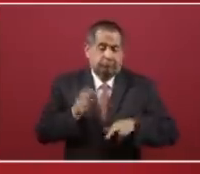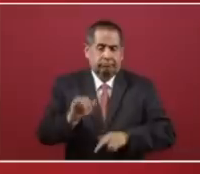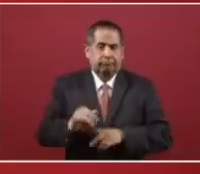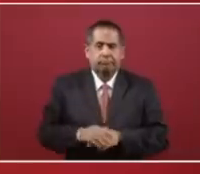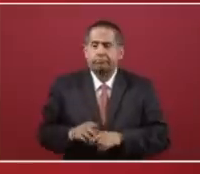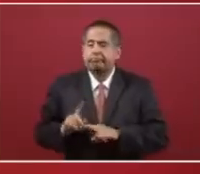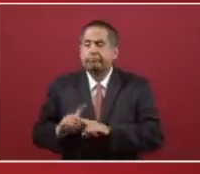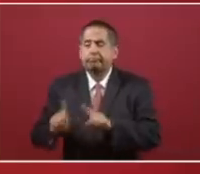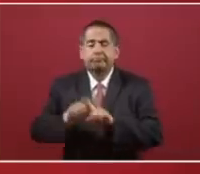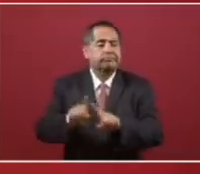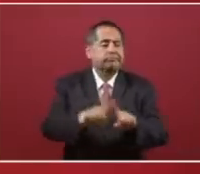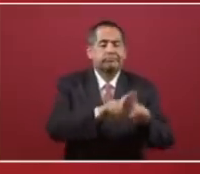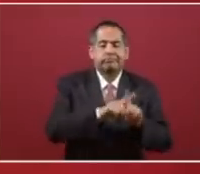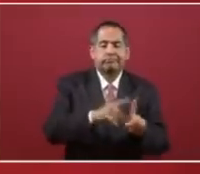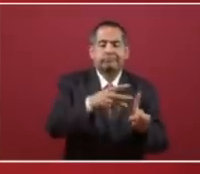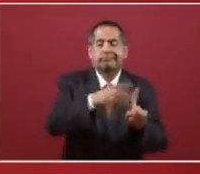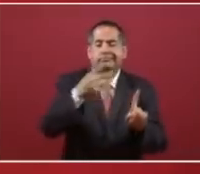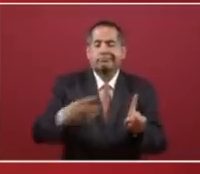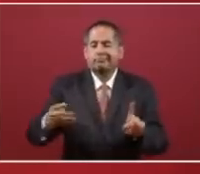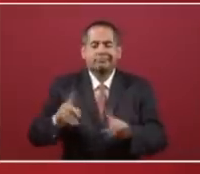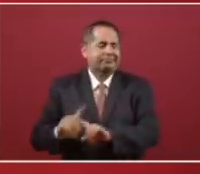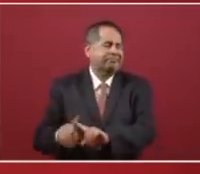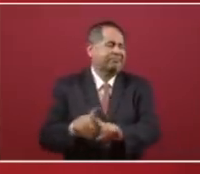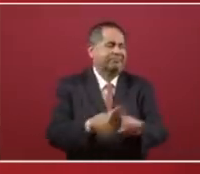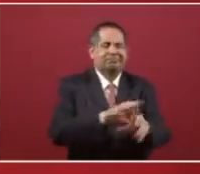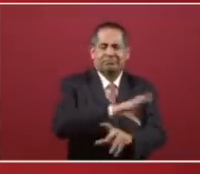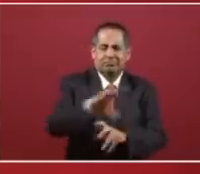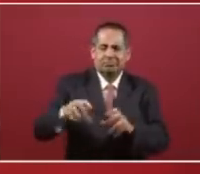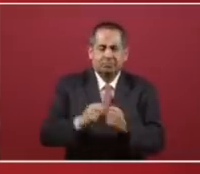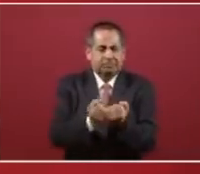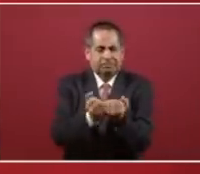diversidad qué significa